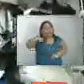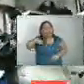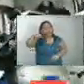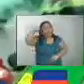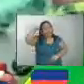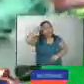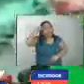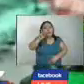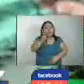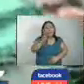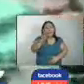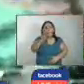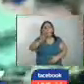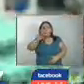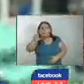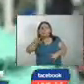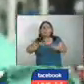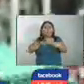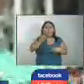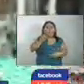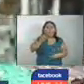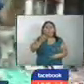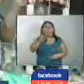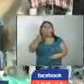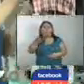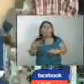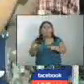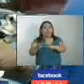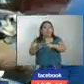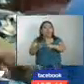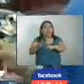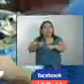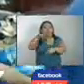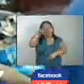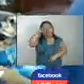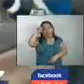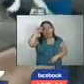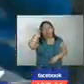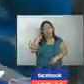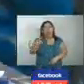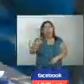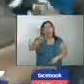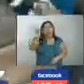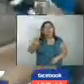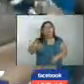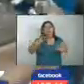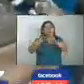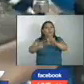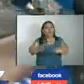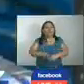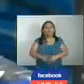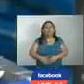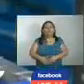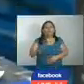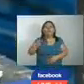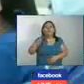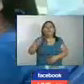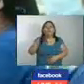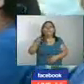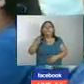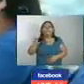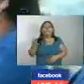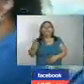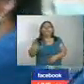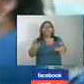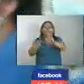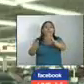para los años 2023 y 2024 los aumentos del salario mínimo será del 8%, en el año 2025 será de